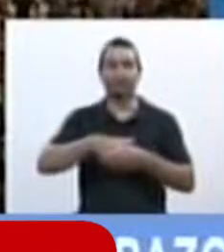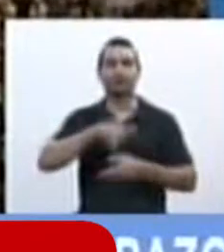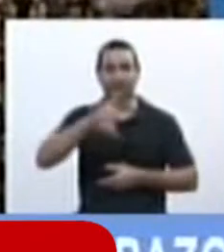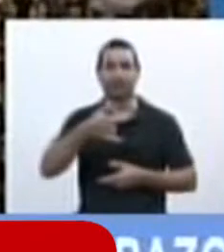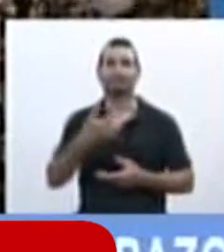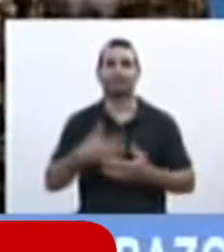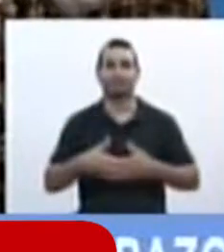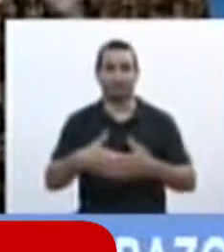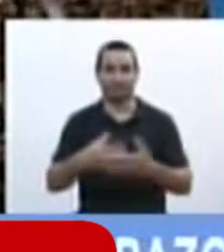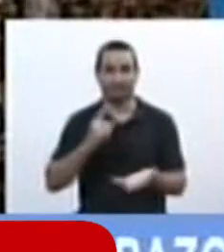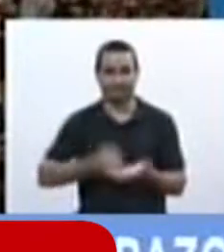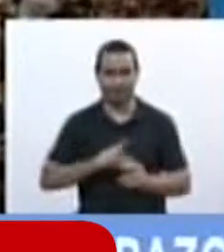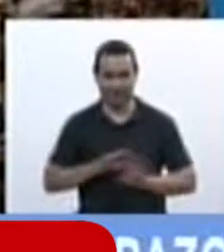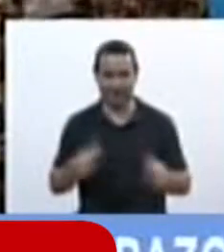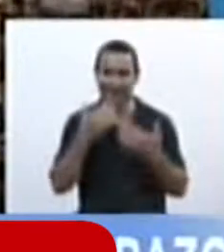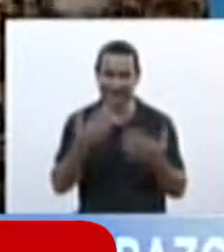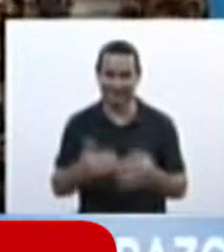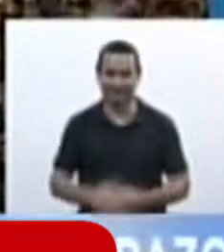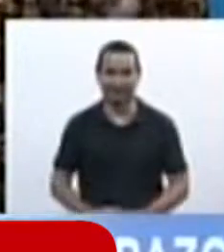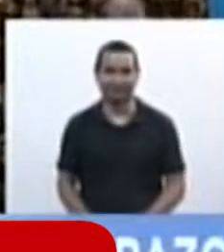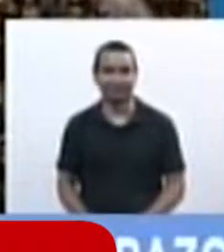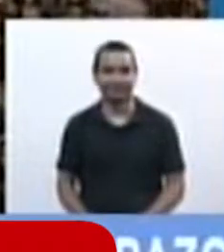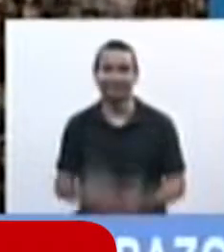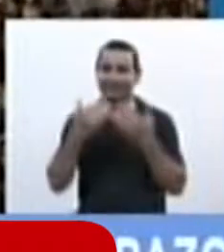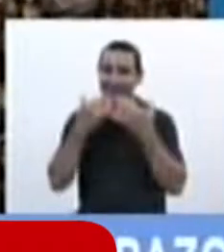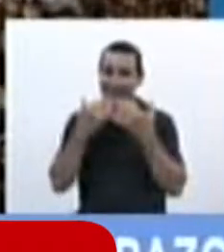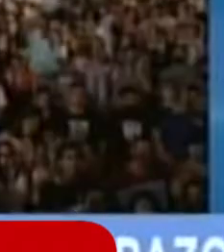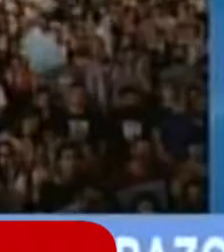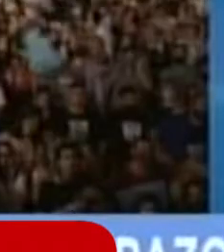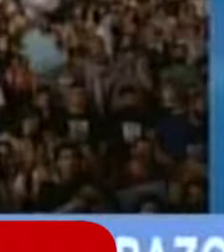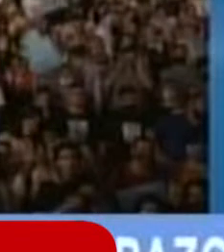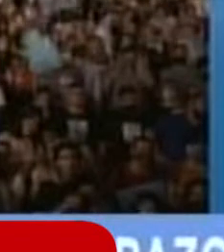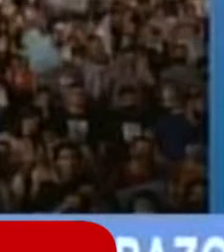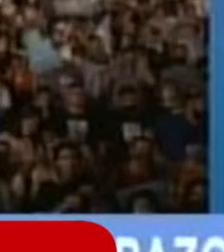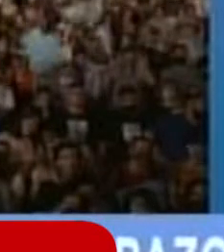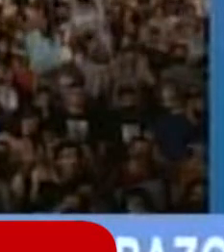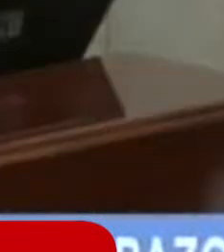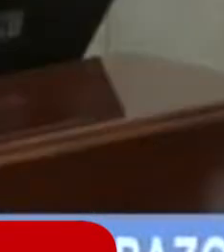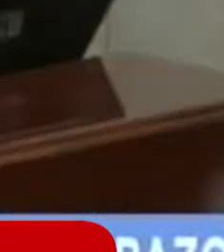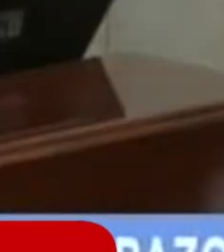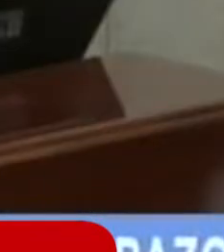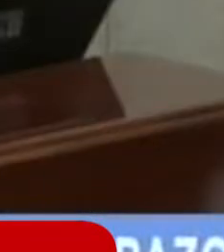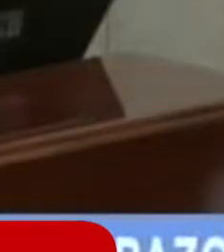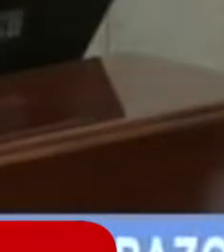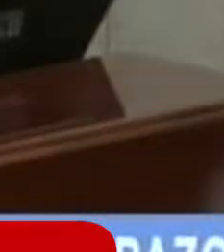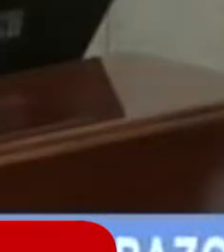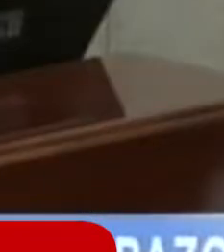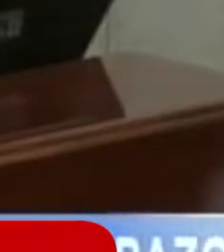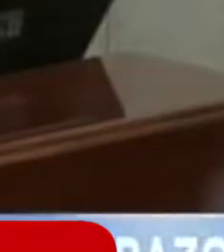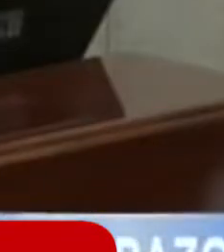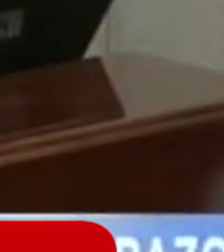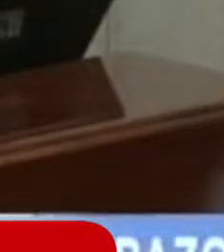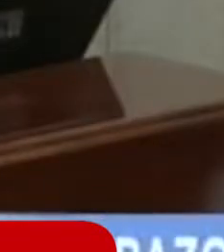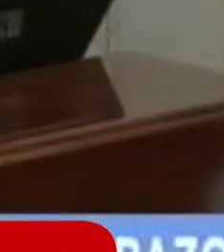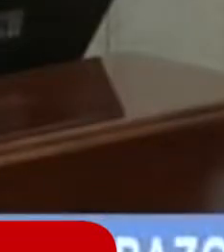interrupción voluntaria del embarazo. Muchas gracias. Gracias, señora senadora. Tiene la palabra ahora la